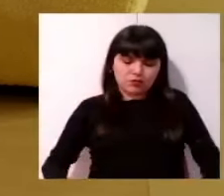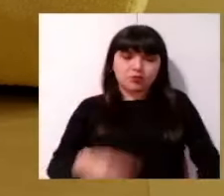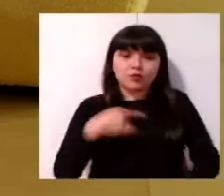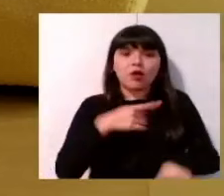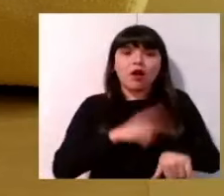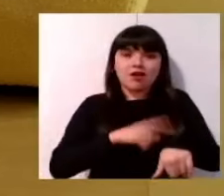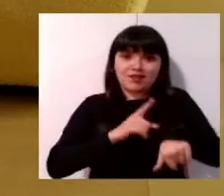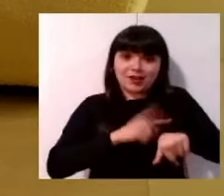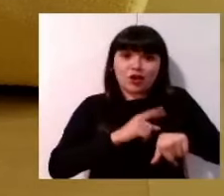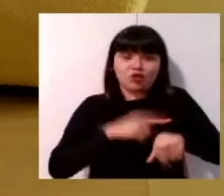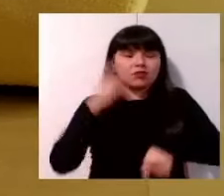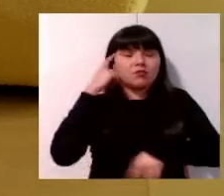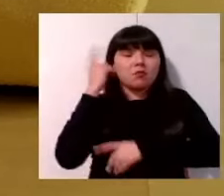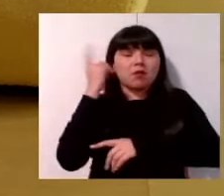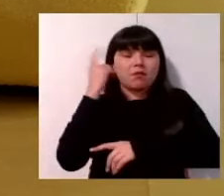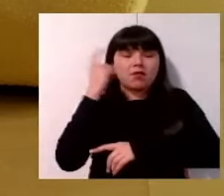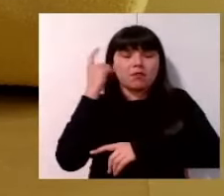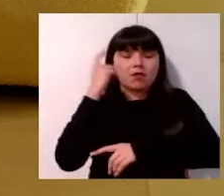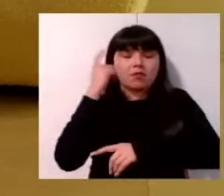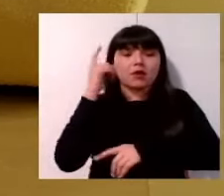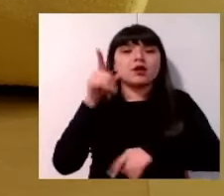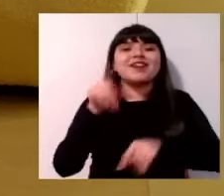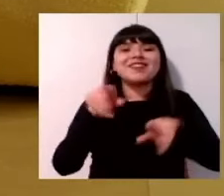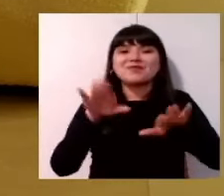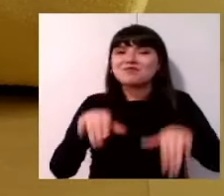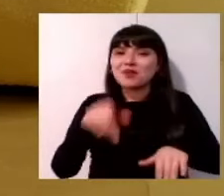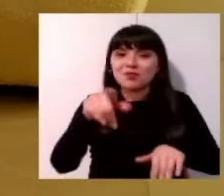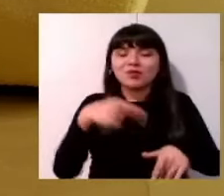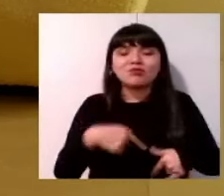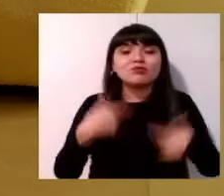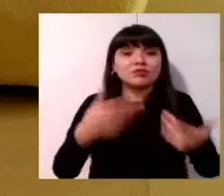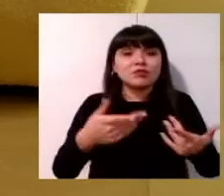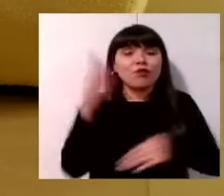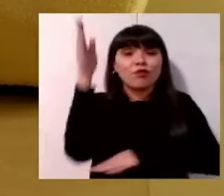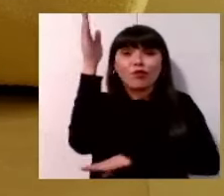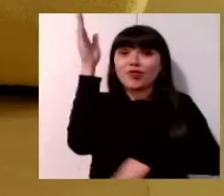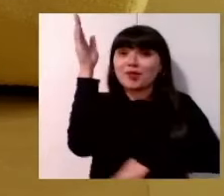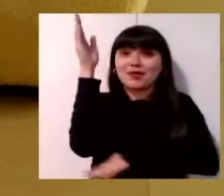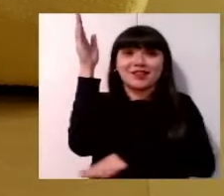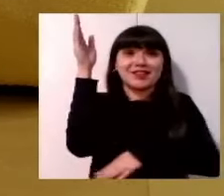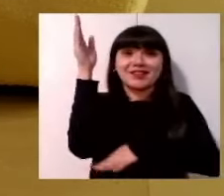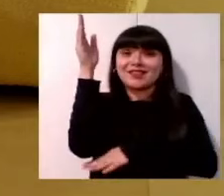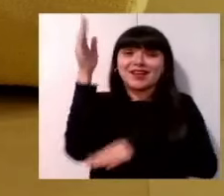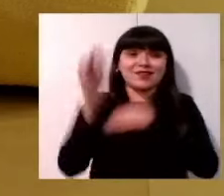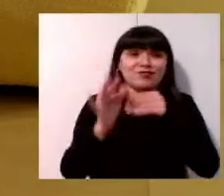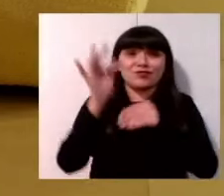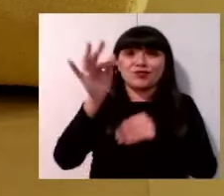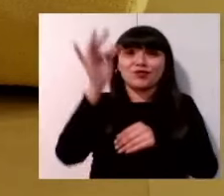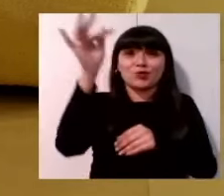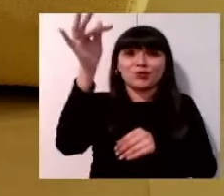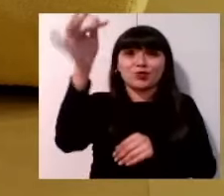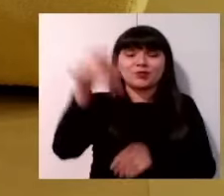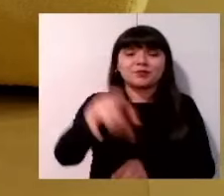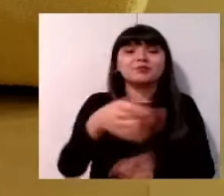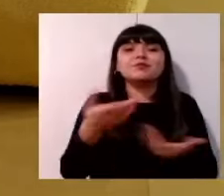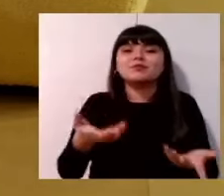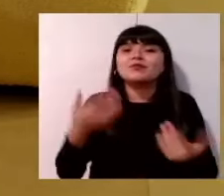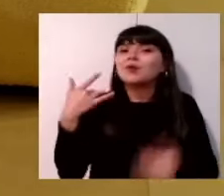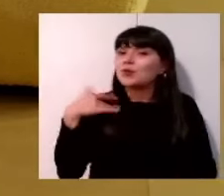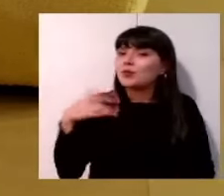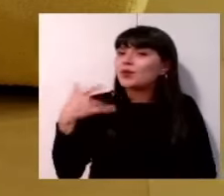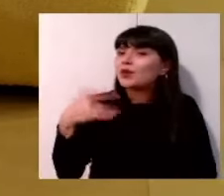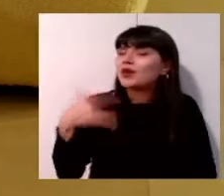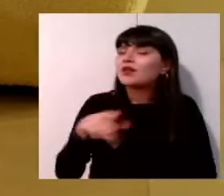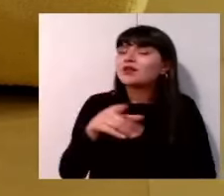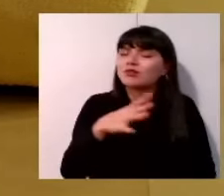son fundamentales para programar todo lo que viene para después en el sueño. Entonces ahí es súper importante ser súper respetuoso